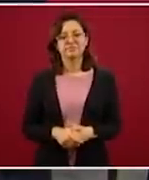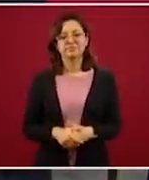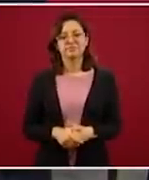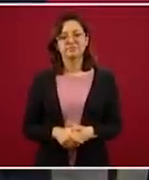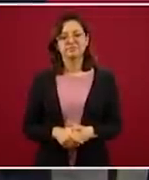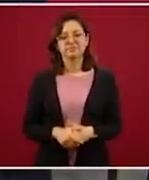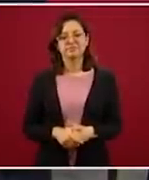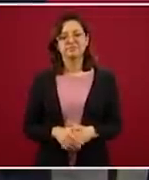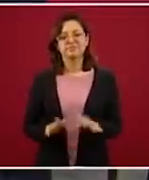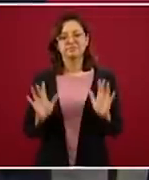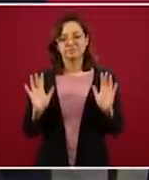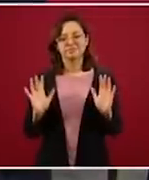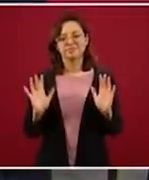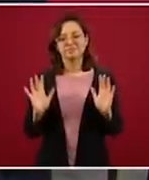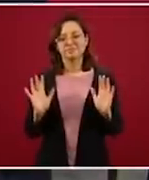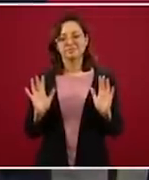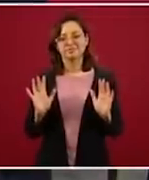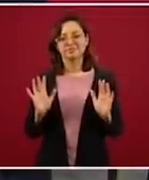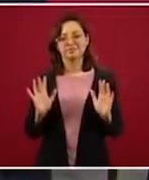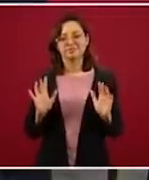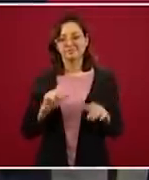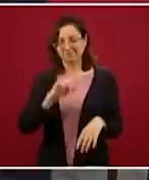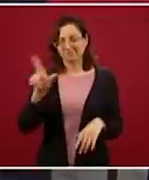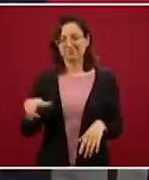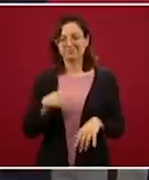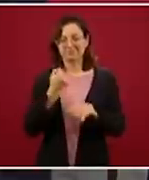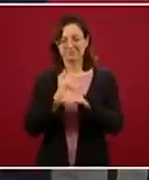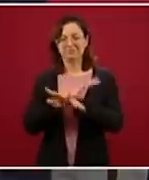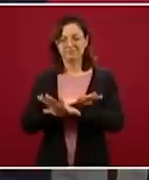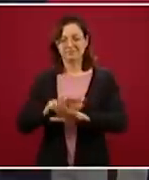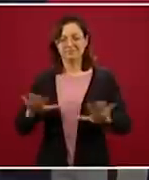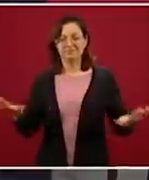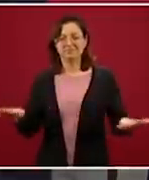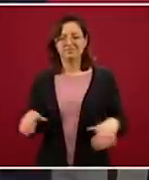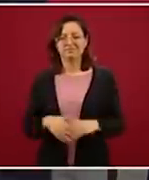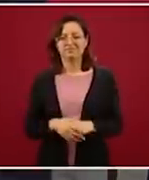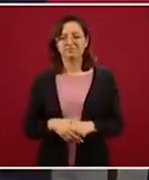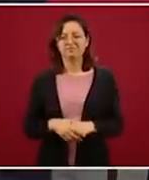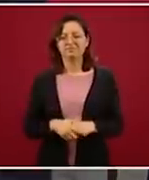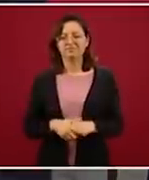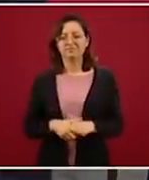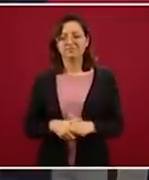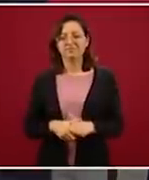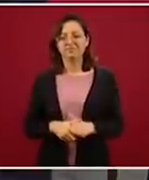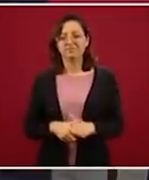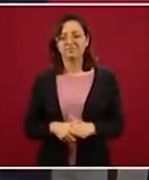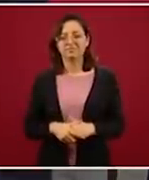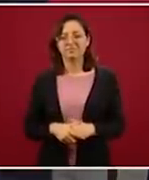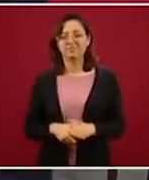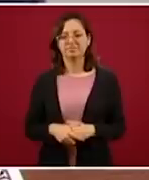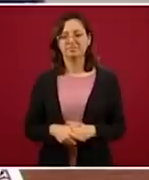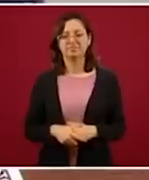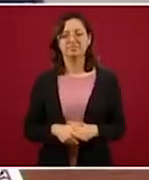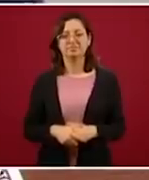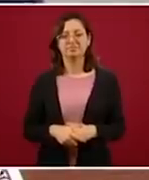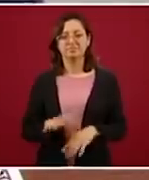a ver si nos informa ya de esto, ¿no? O sea, para que